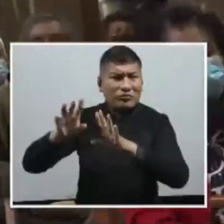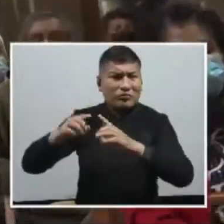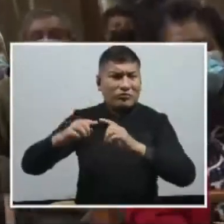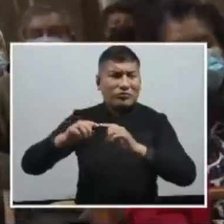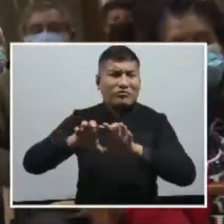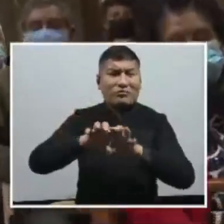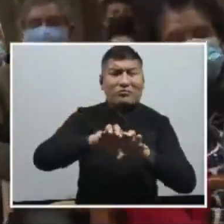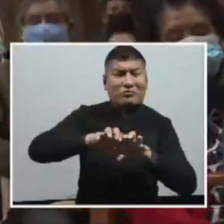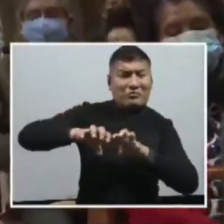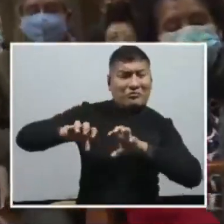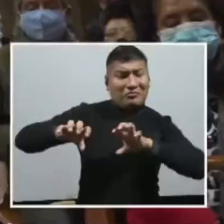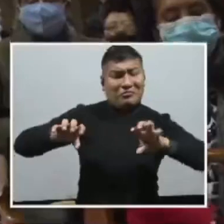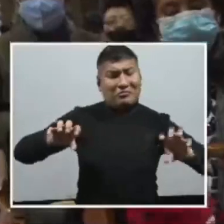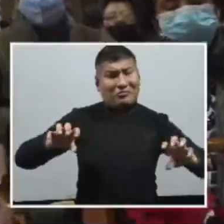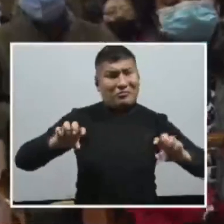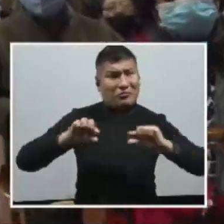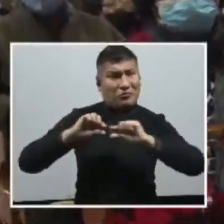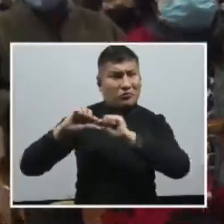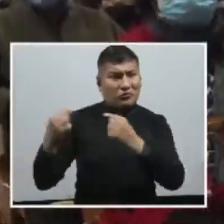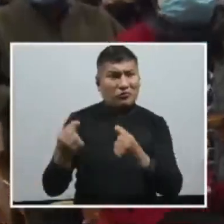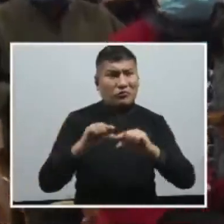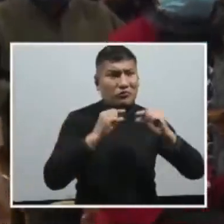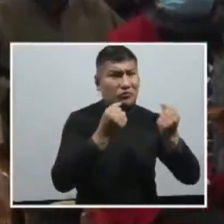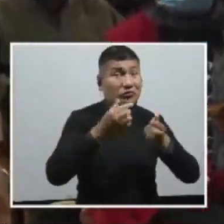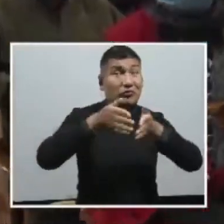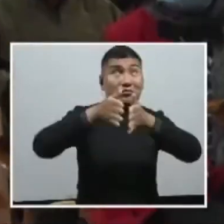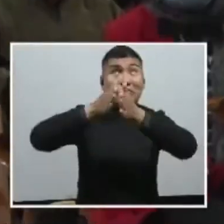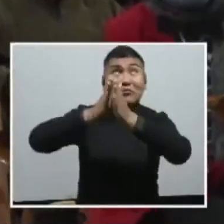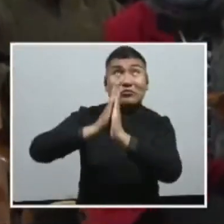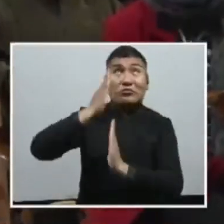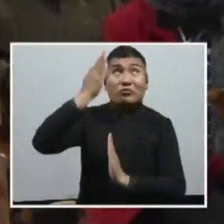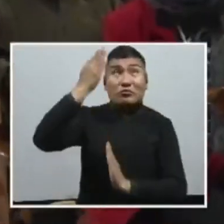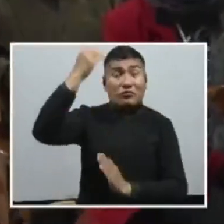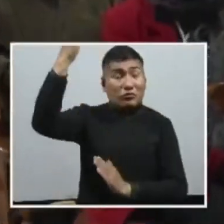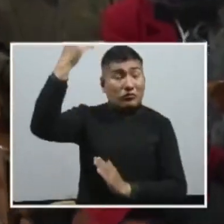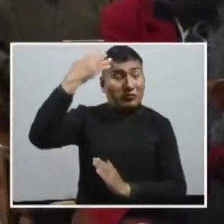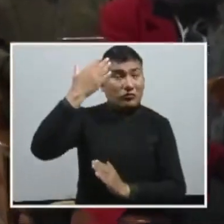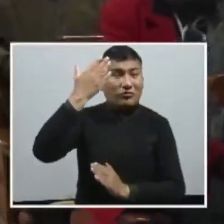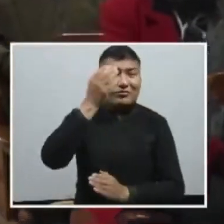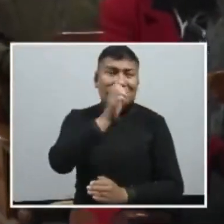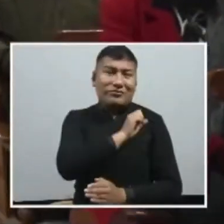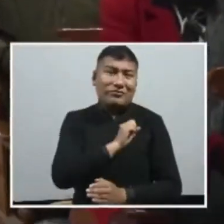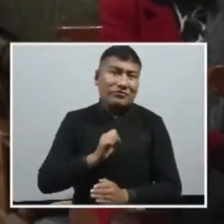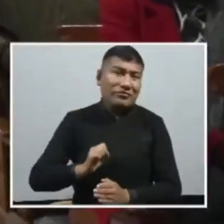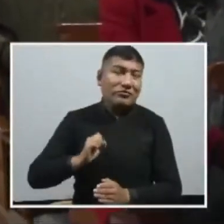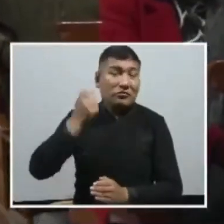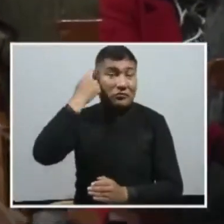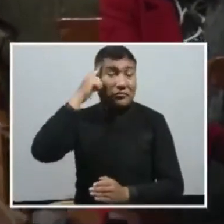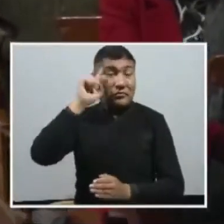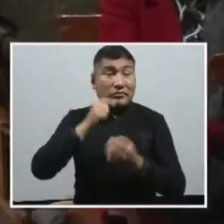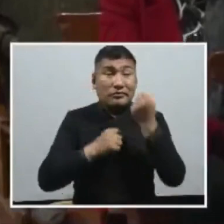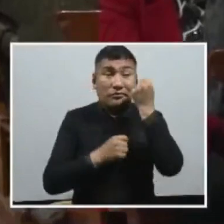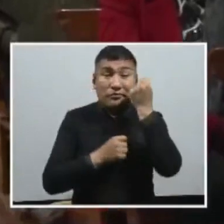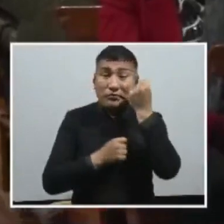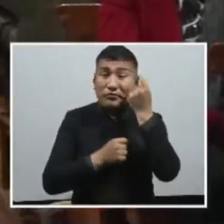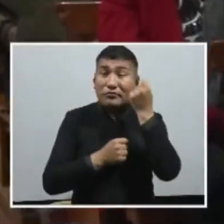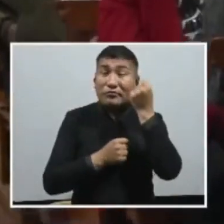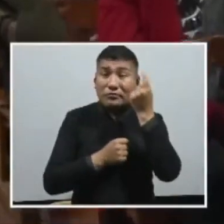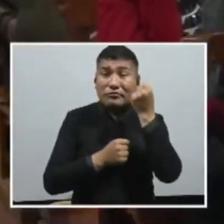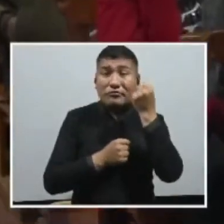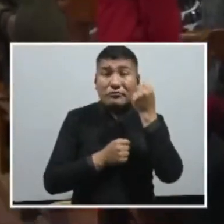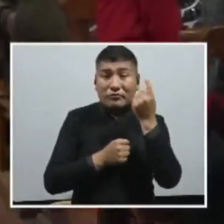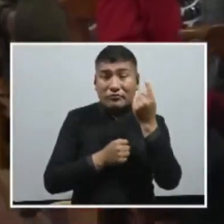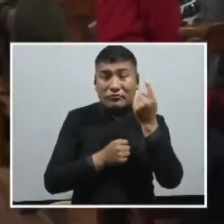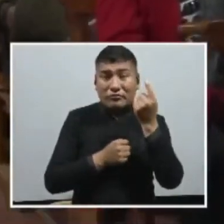diferencias. Pedimos luz al Señor que podamos ver también para hacer entender que el sentido y